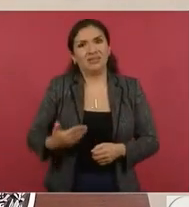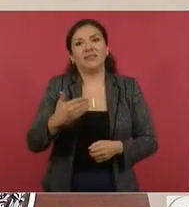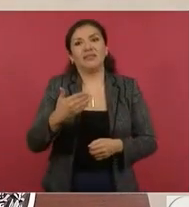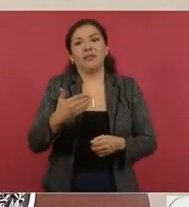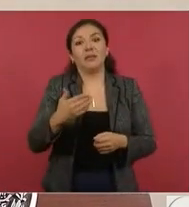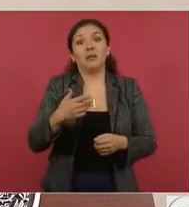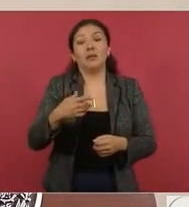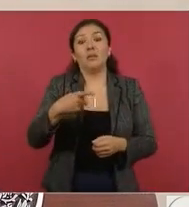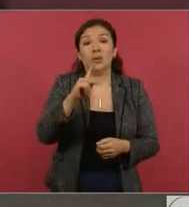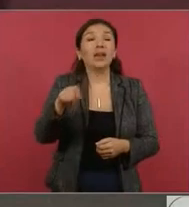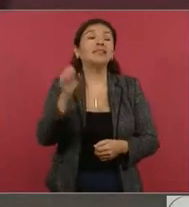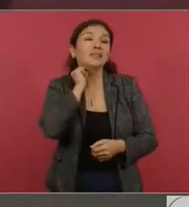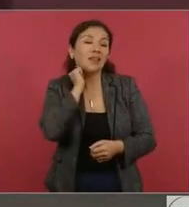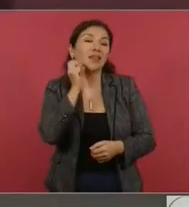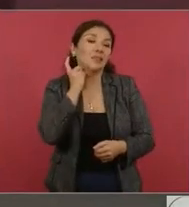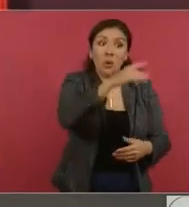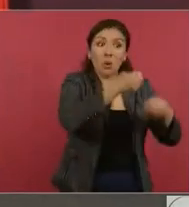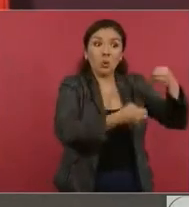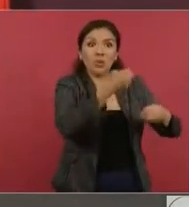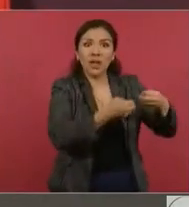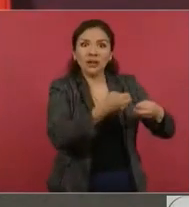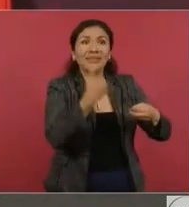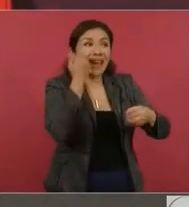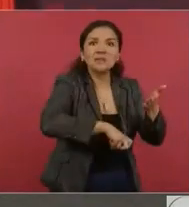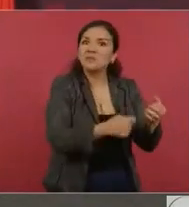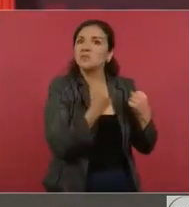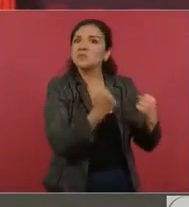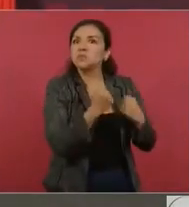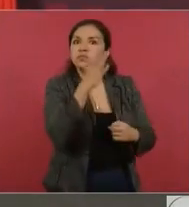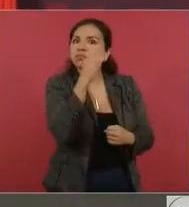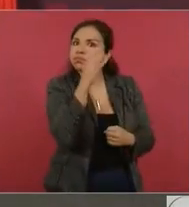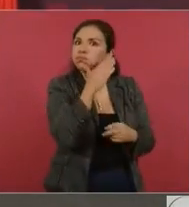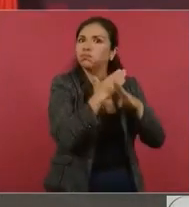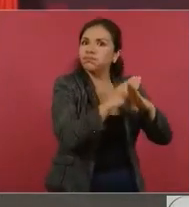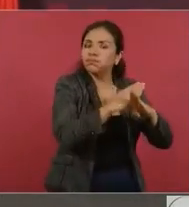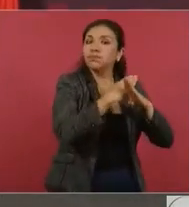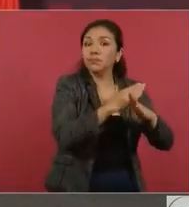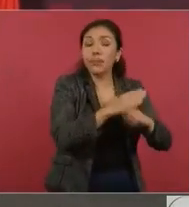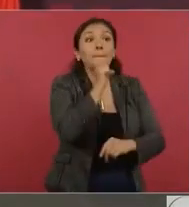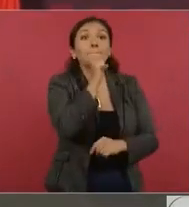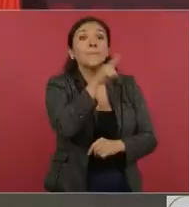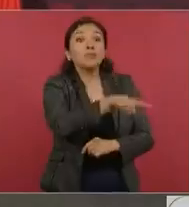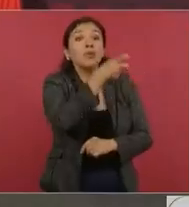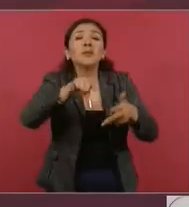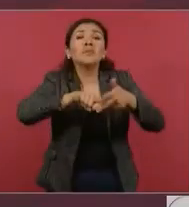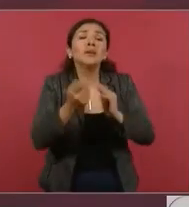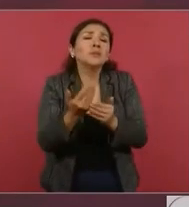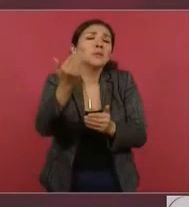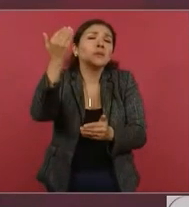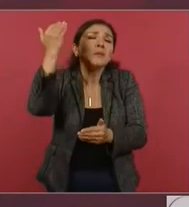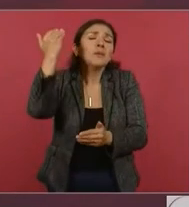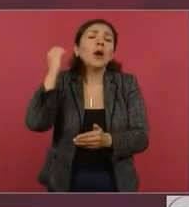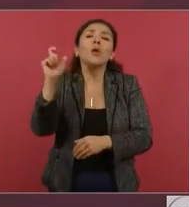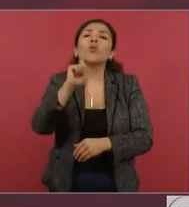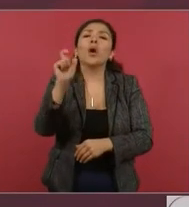pero el Poder Judicial no se ha podido. Y es el mismo Poder Judicial que viene desde que se